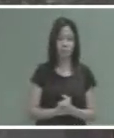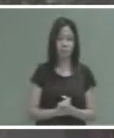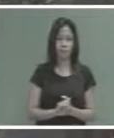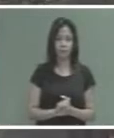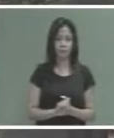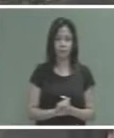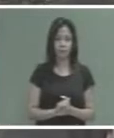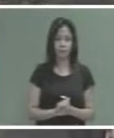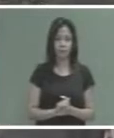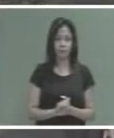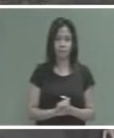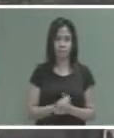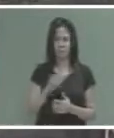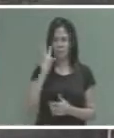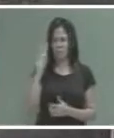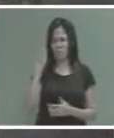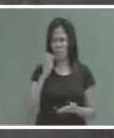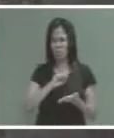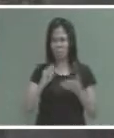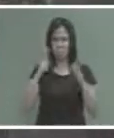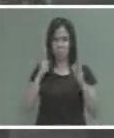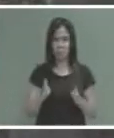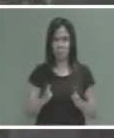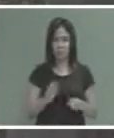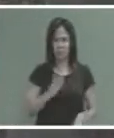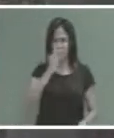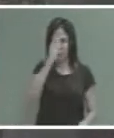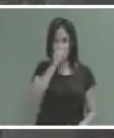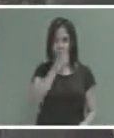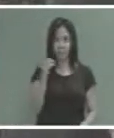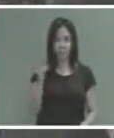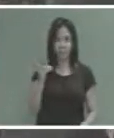que no son buenos estudiantes, que nos dejan vergüenza